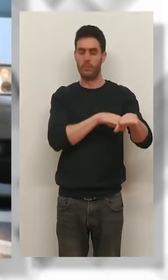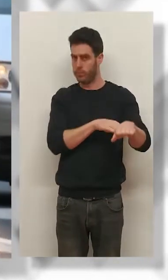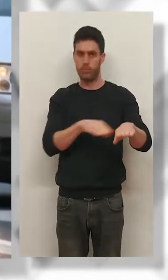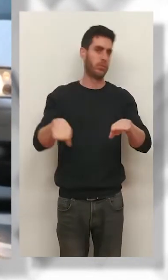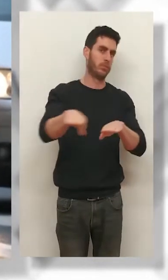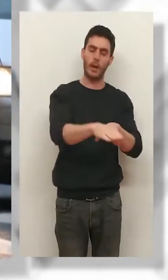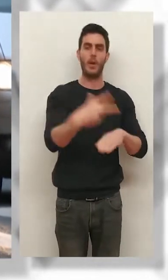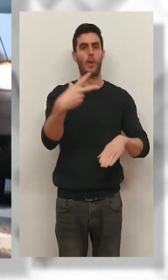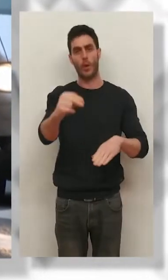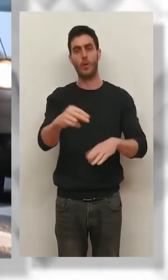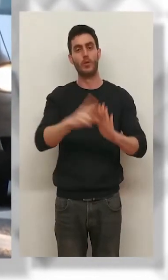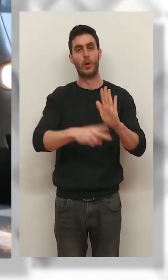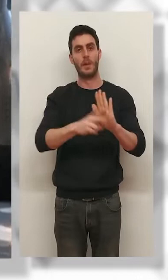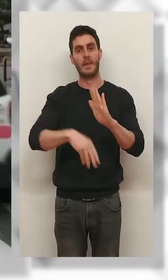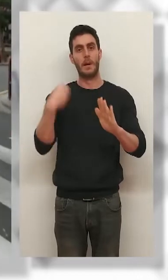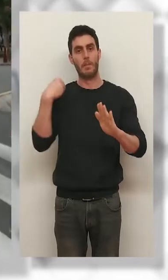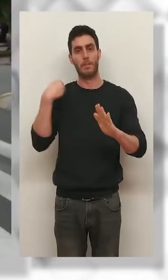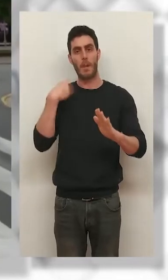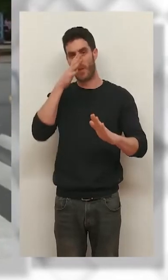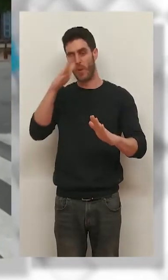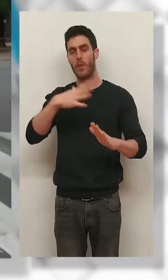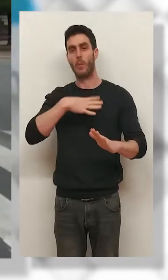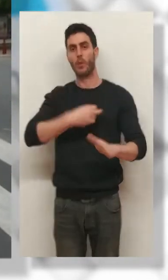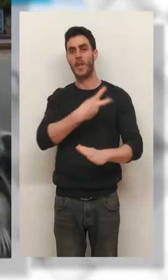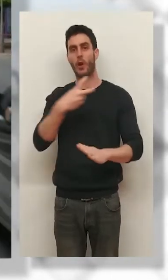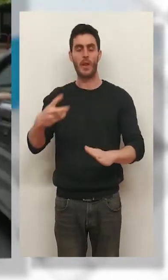normativa conlleva sanciones de 200 euros.